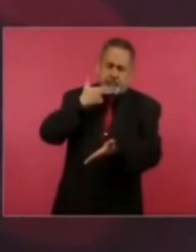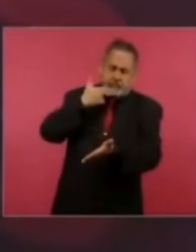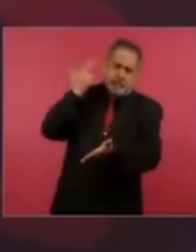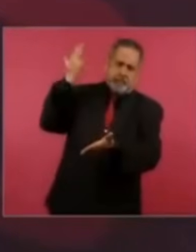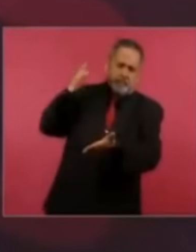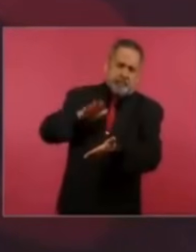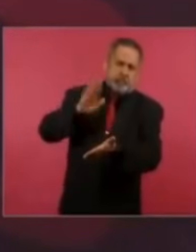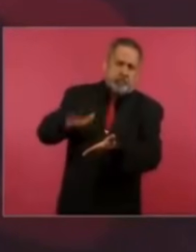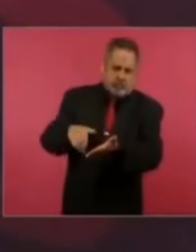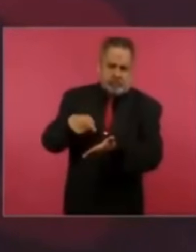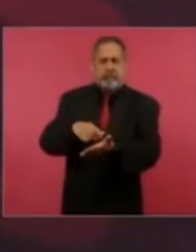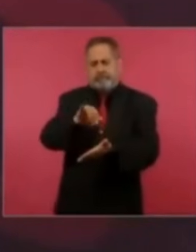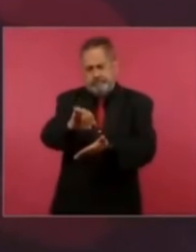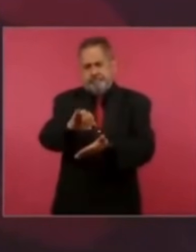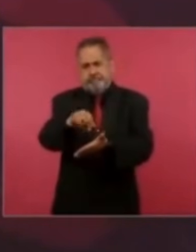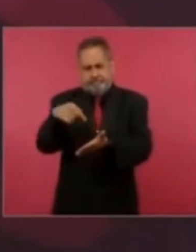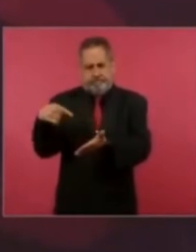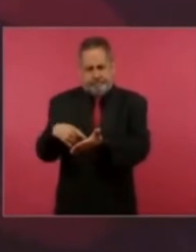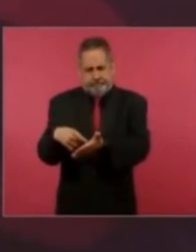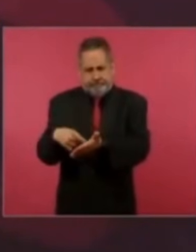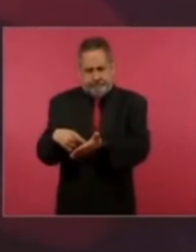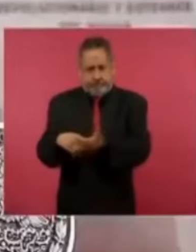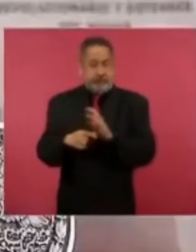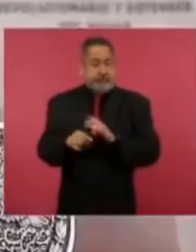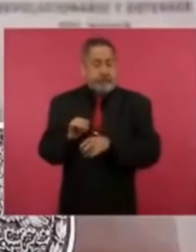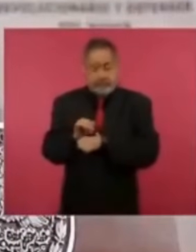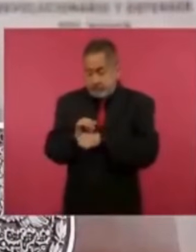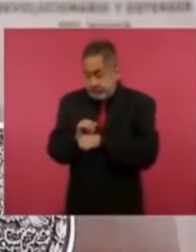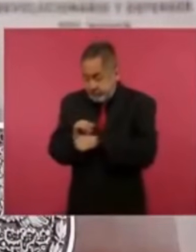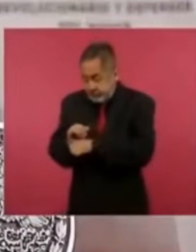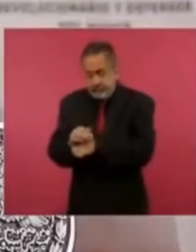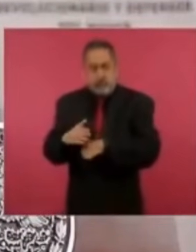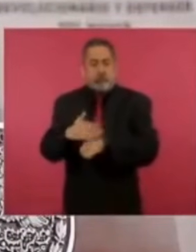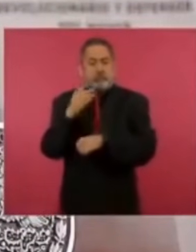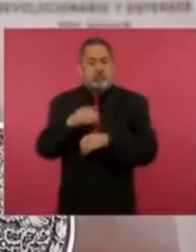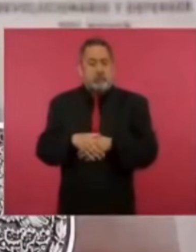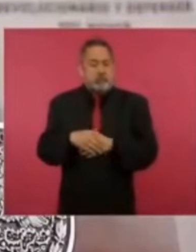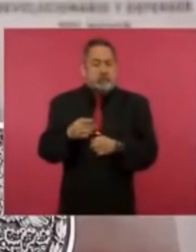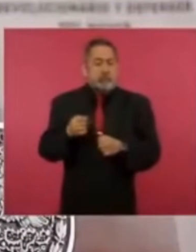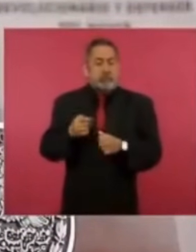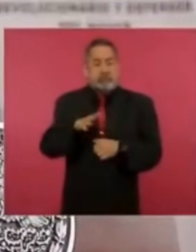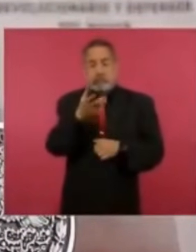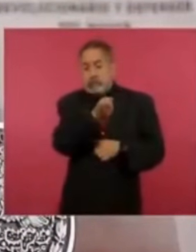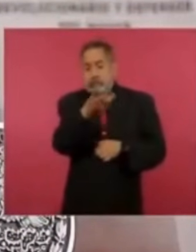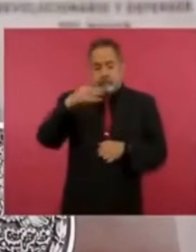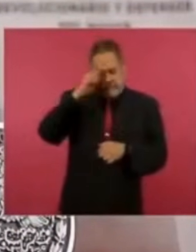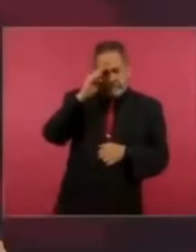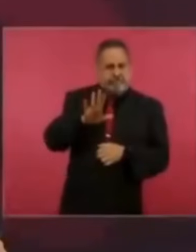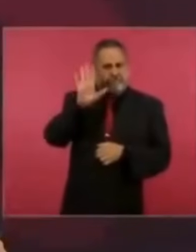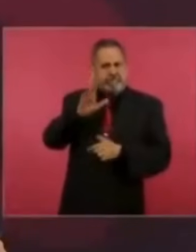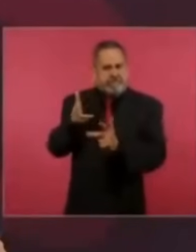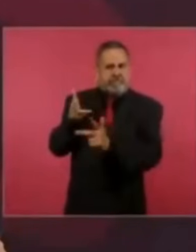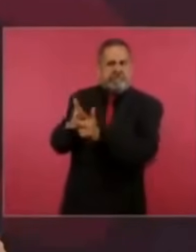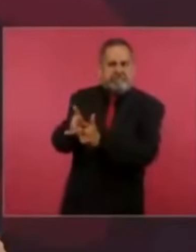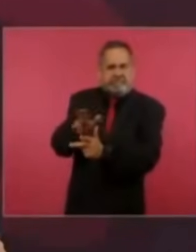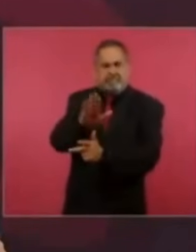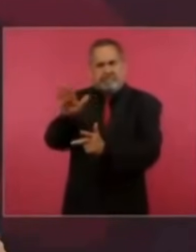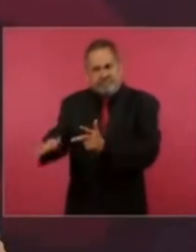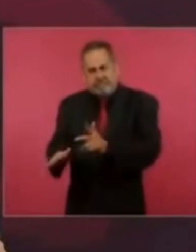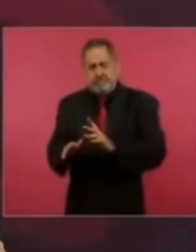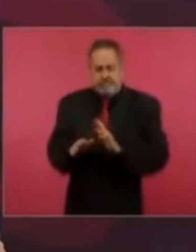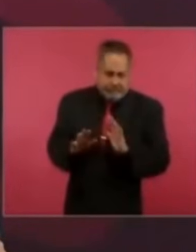lo de Ciro Gómez Leiva, que hoy el chayotero se suma a un desplegado en contra